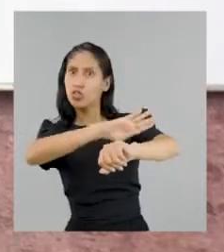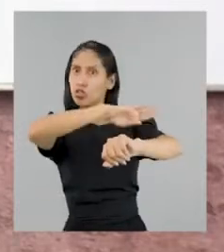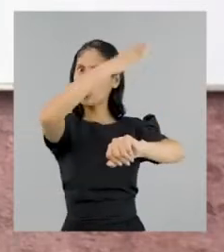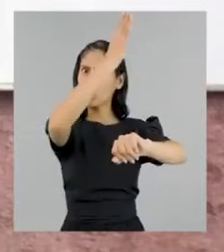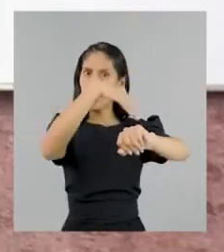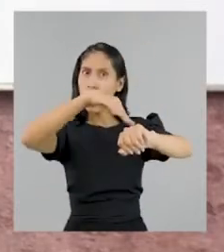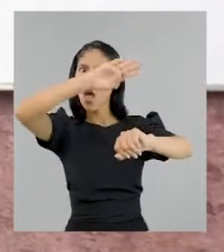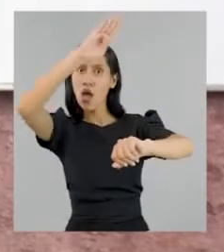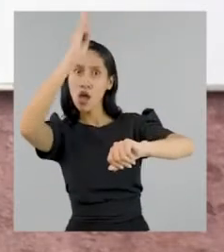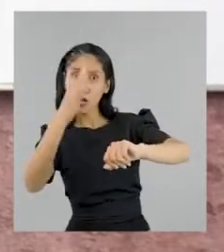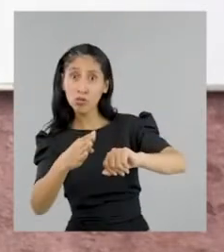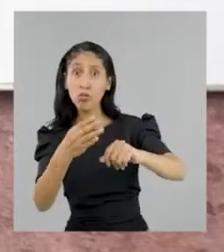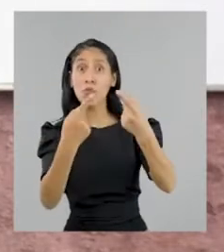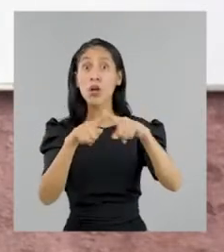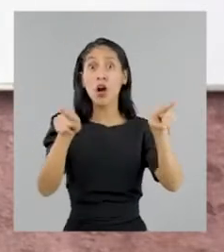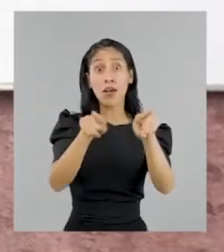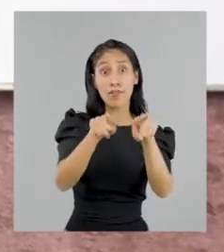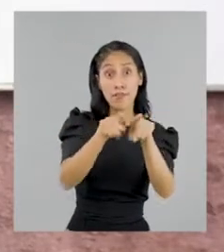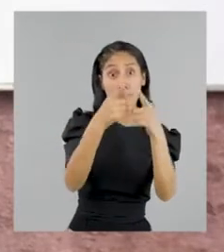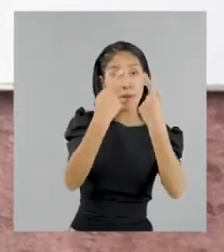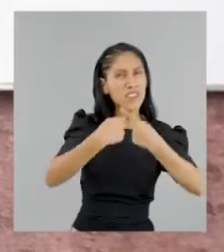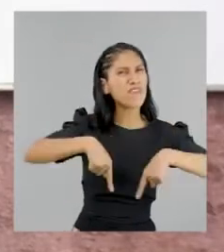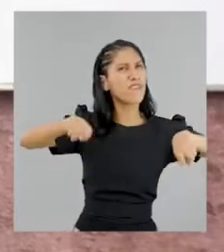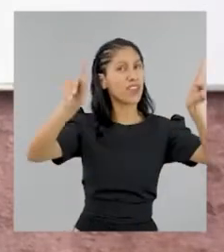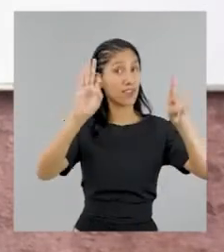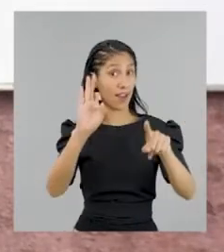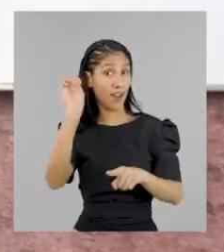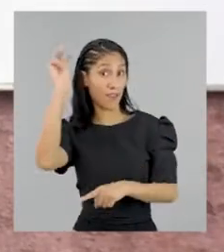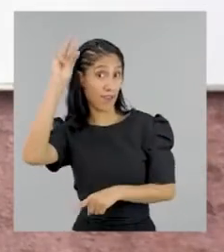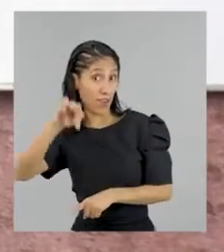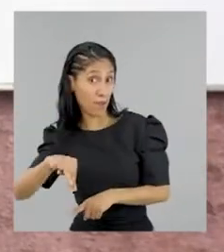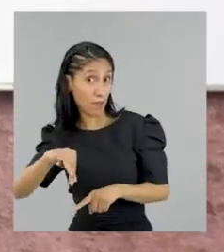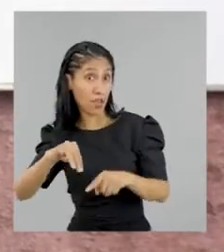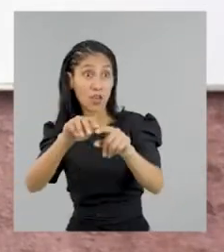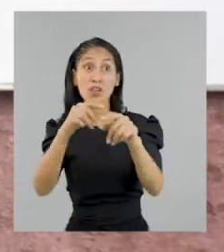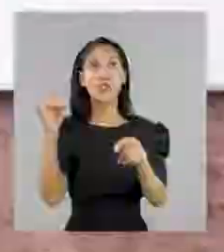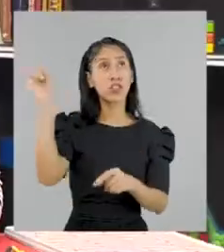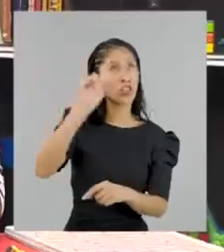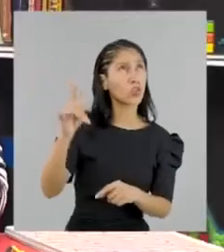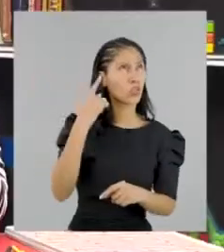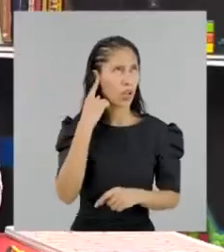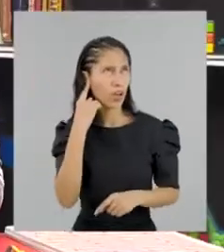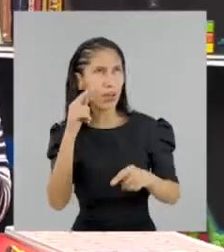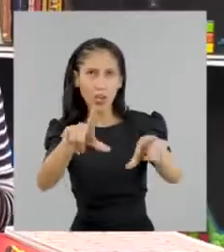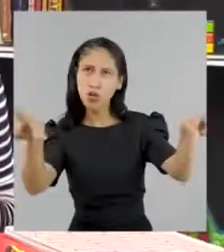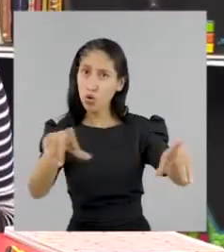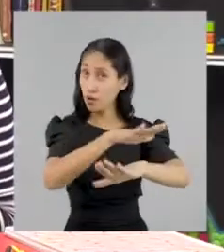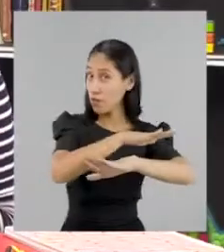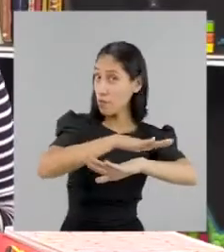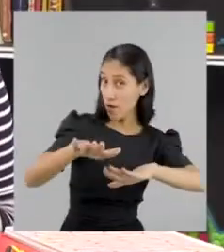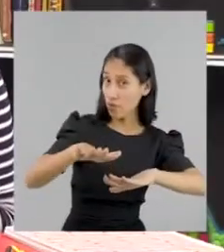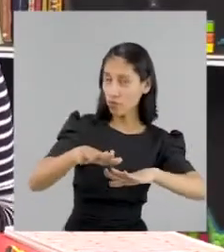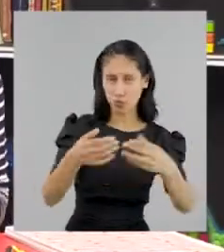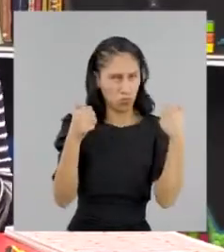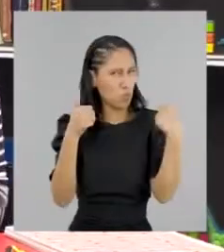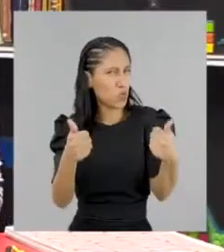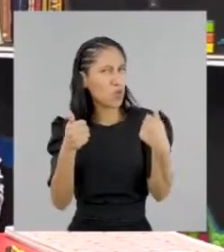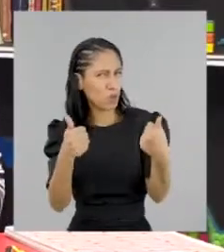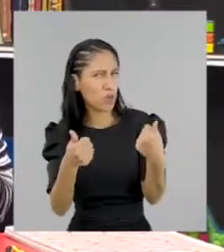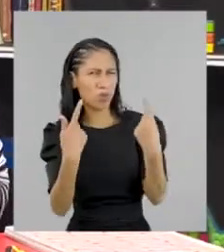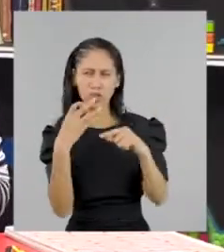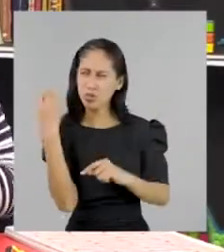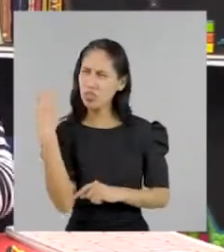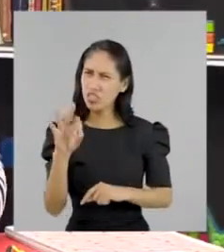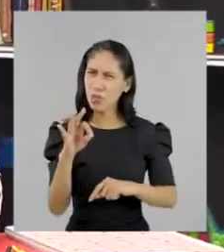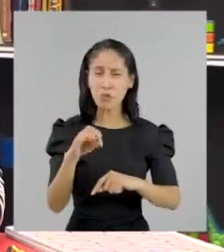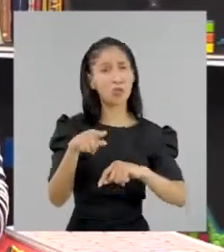montañas y que la señal FM se usa más en zonas planas donde no hay tanta interferencia? ¡Qué buena deducción, Joaquín! Por eso